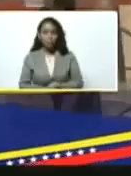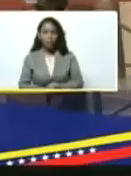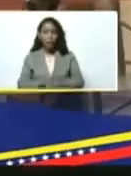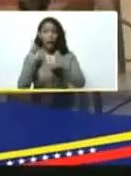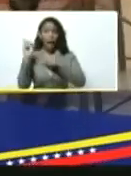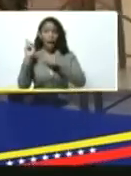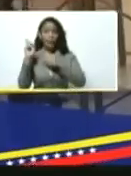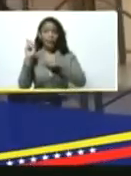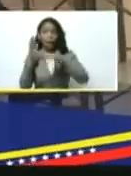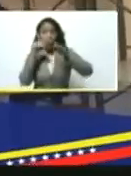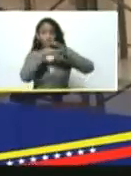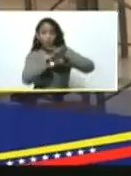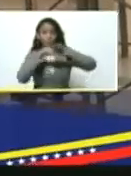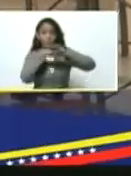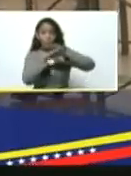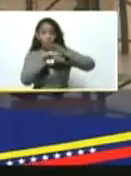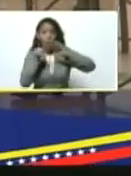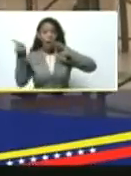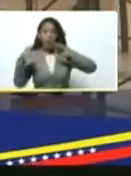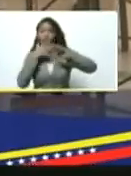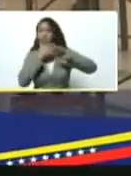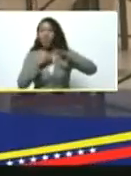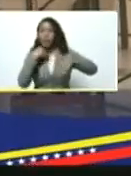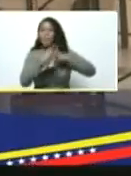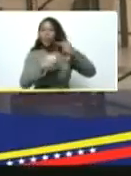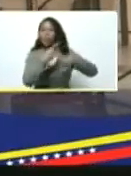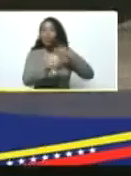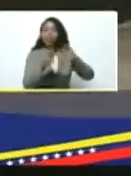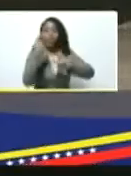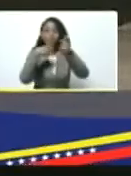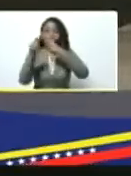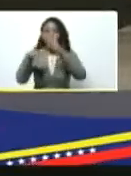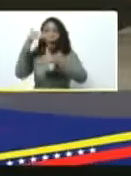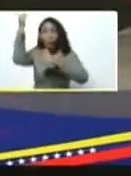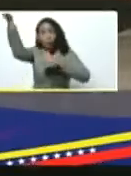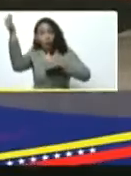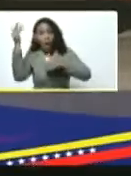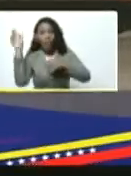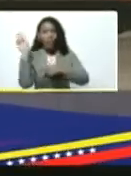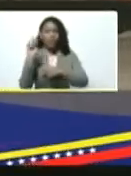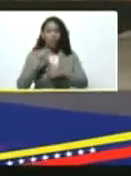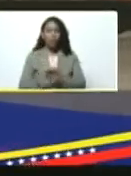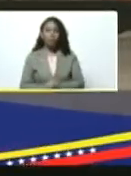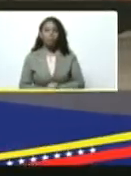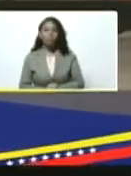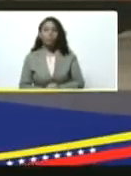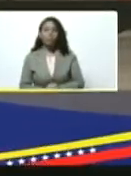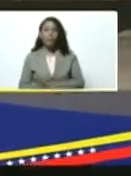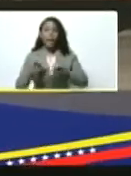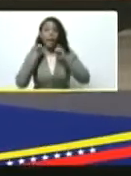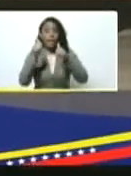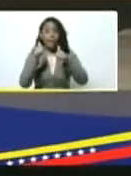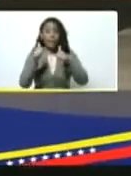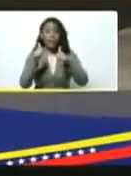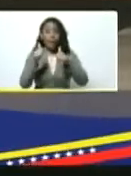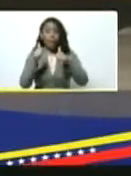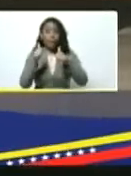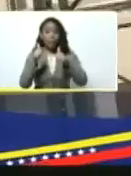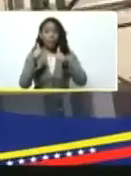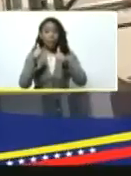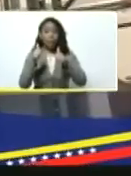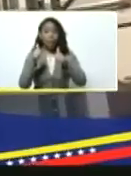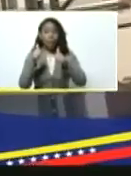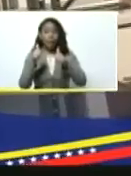viene a contribuir con la facilitación de los procesos de exportación para las fuerzas productivas venezolanas. Inicia pues con